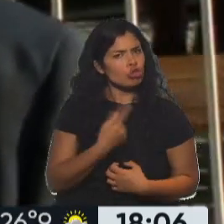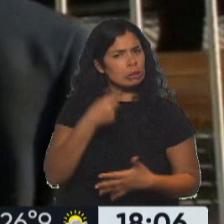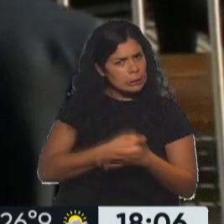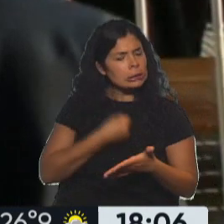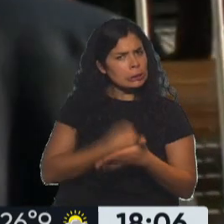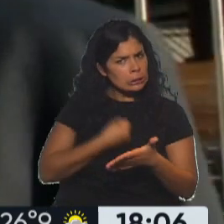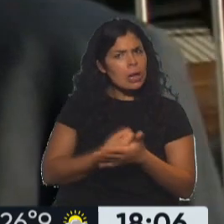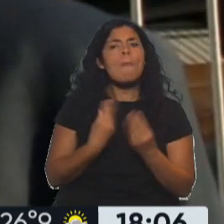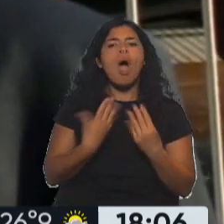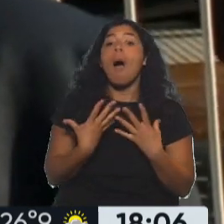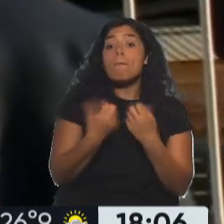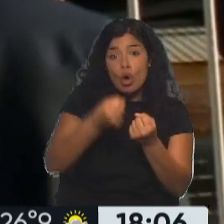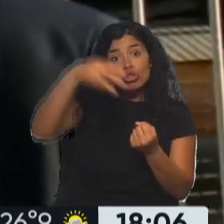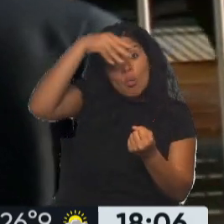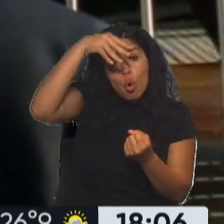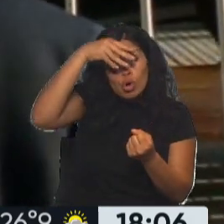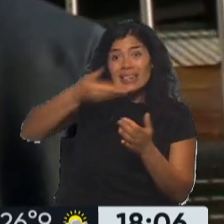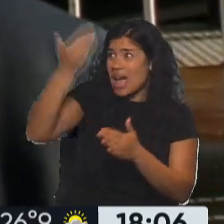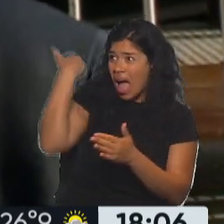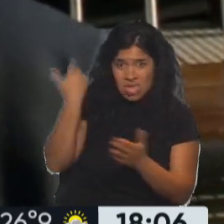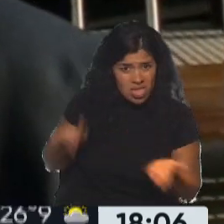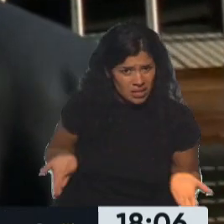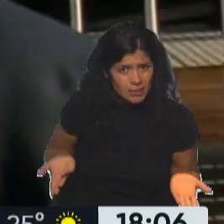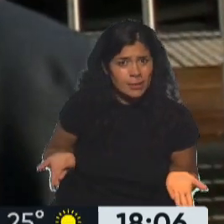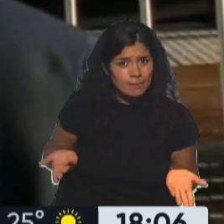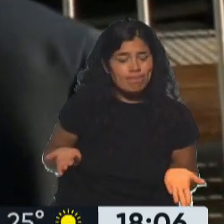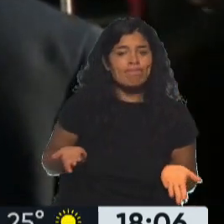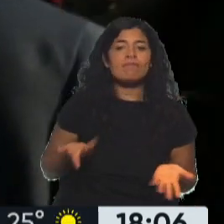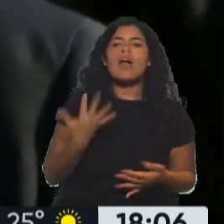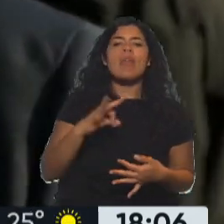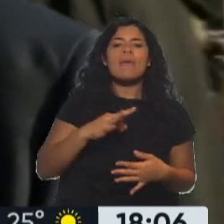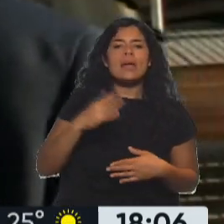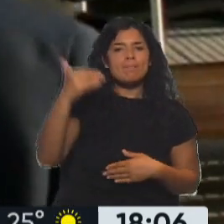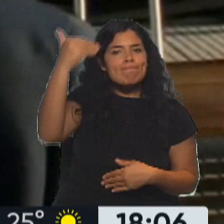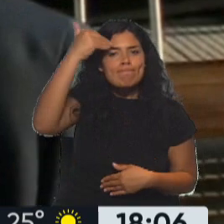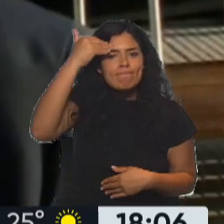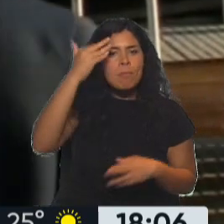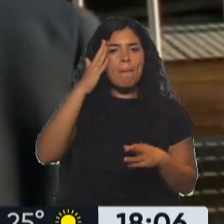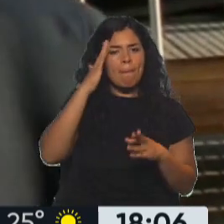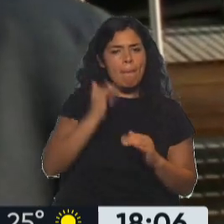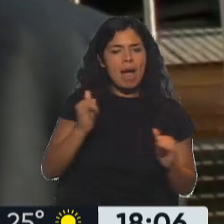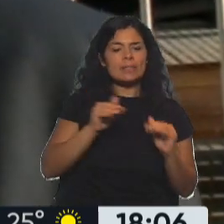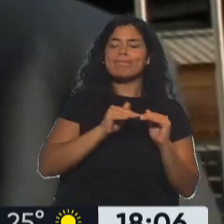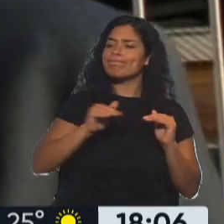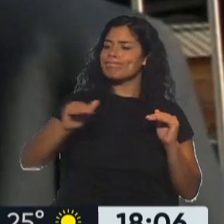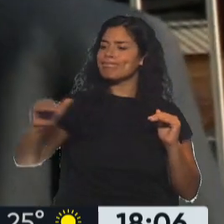candidatura de Patricia Bullrich, había que tener templanza, tratar de dar una discusión interna para tratar de